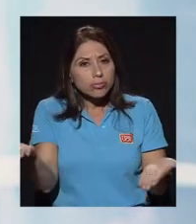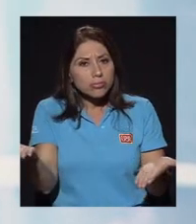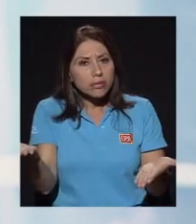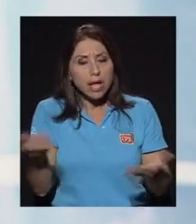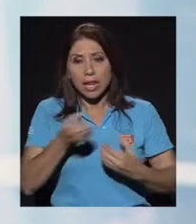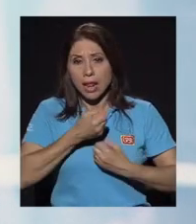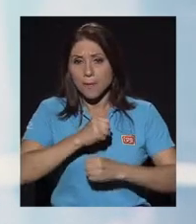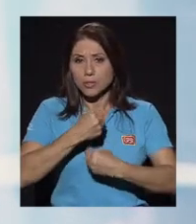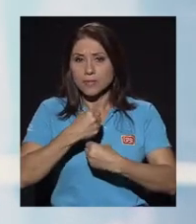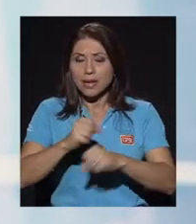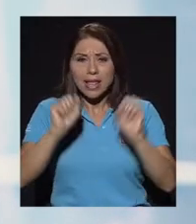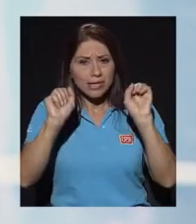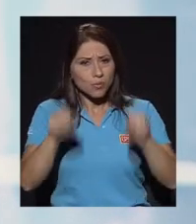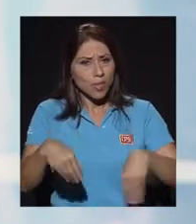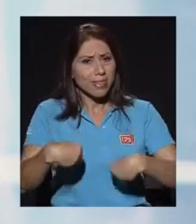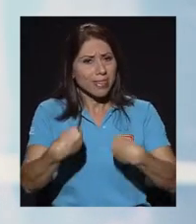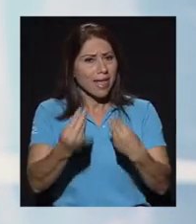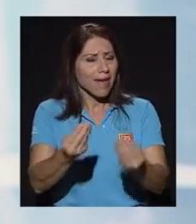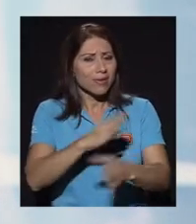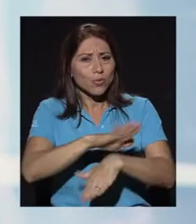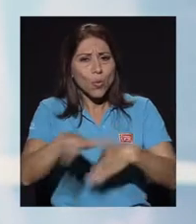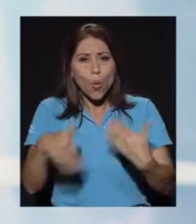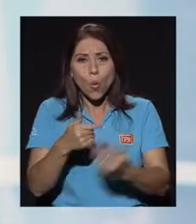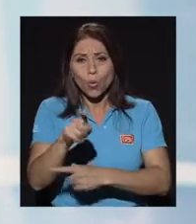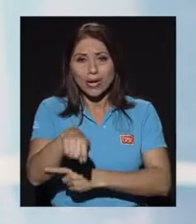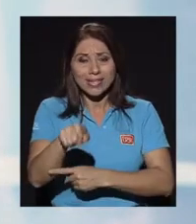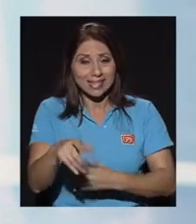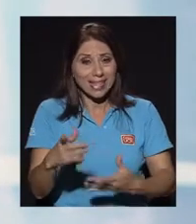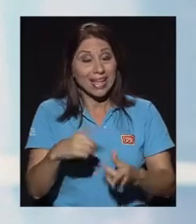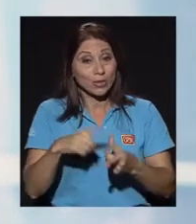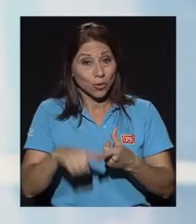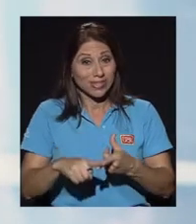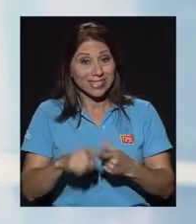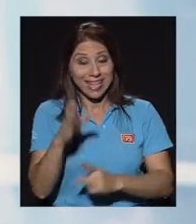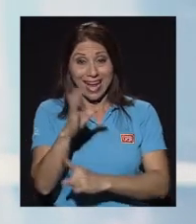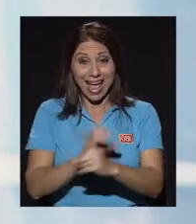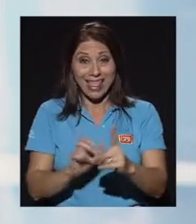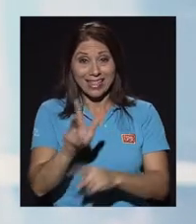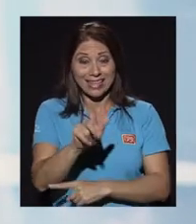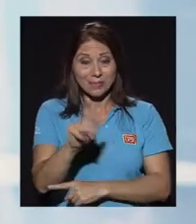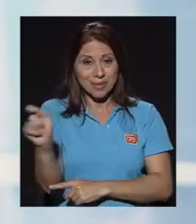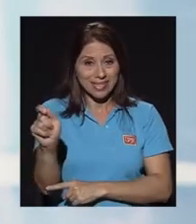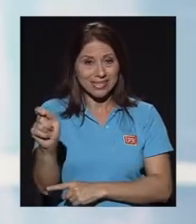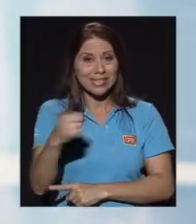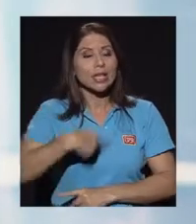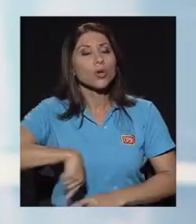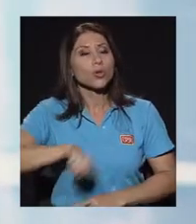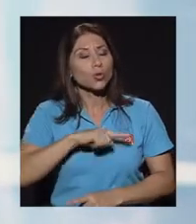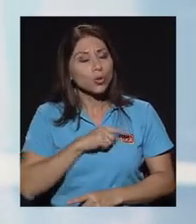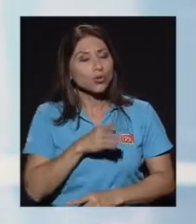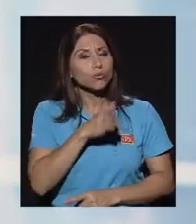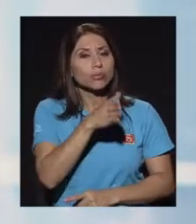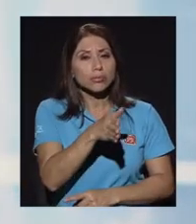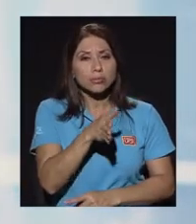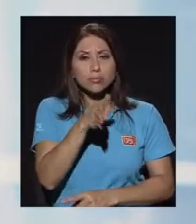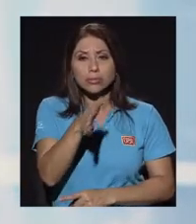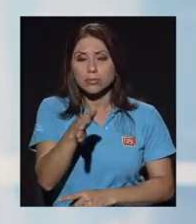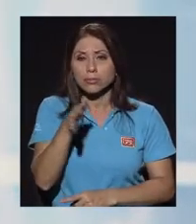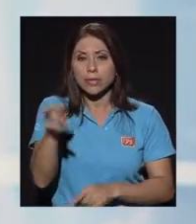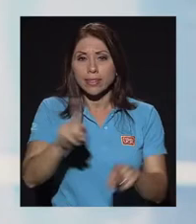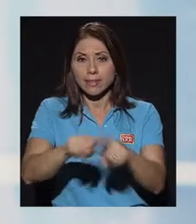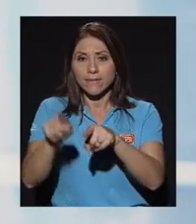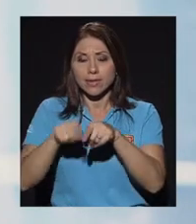les puede entregar todas las solicitudes que necesitan. Entonces, cada 3 meses estaremos en diferentes